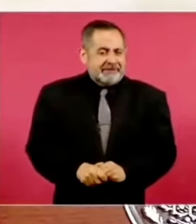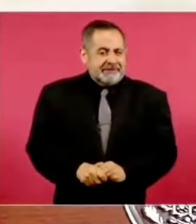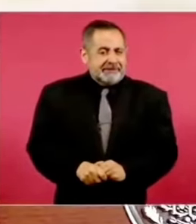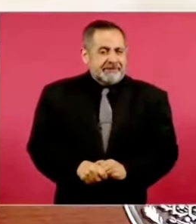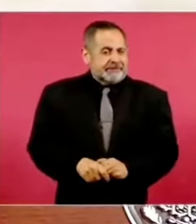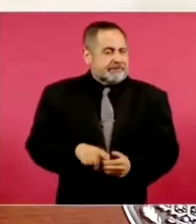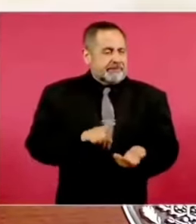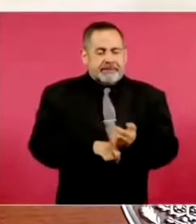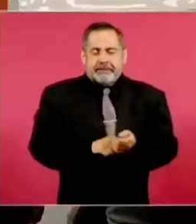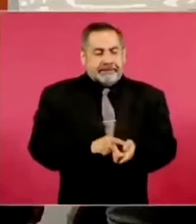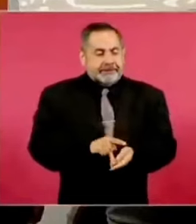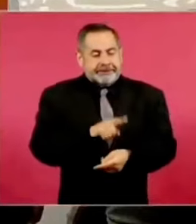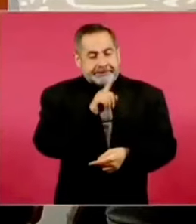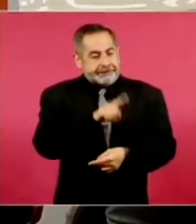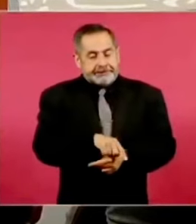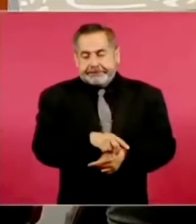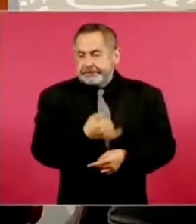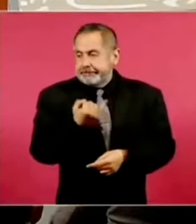ridículo,